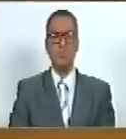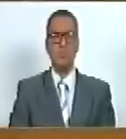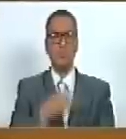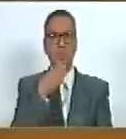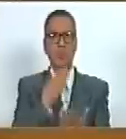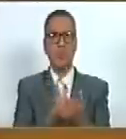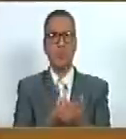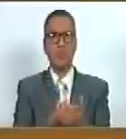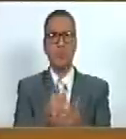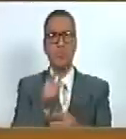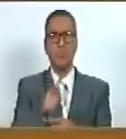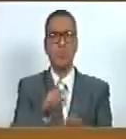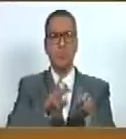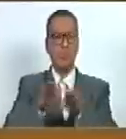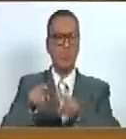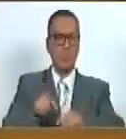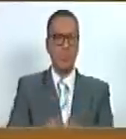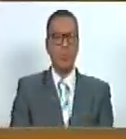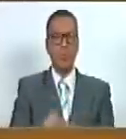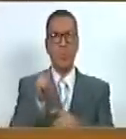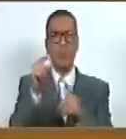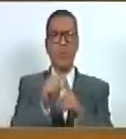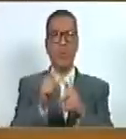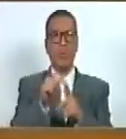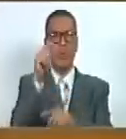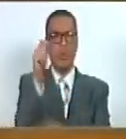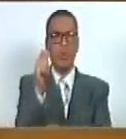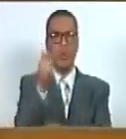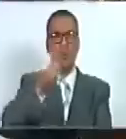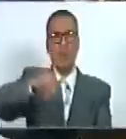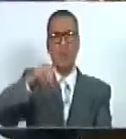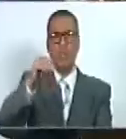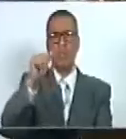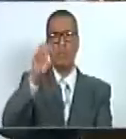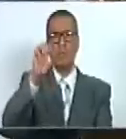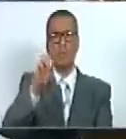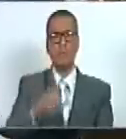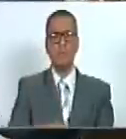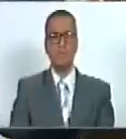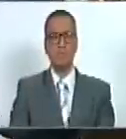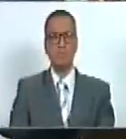Gracias, secretaria. Voy a dejar en el derecho de palabra al diputado José Brito.